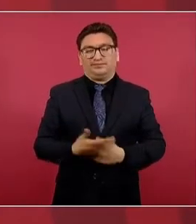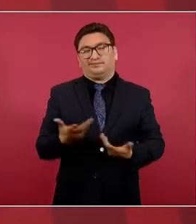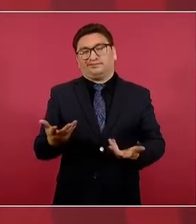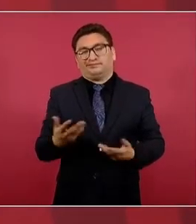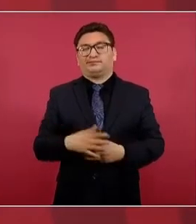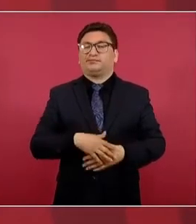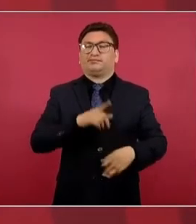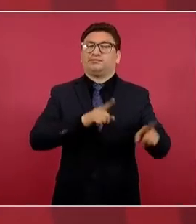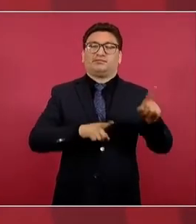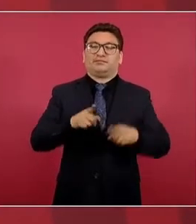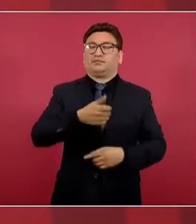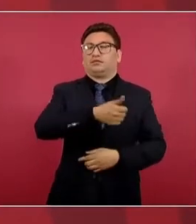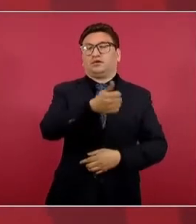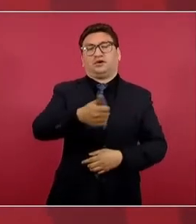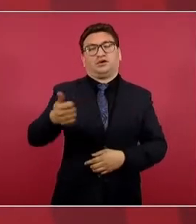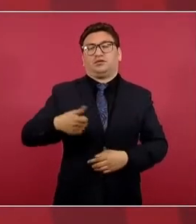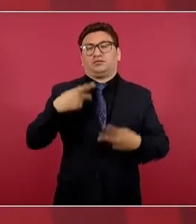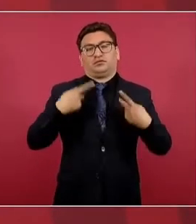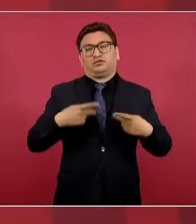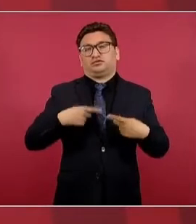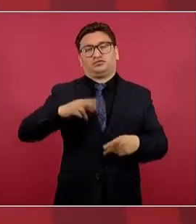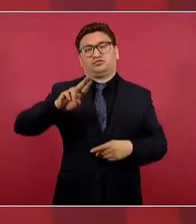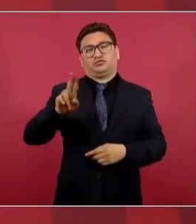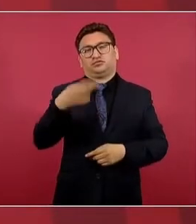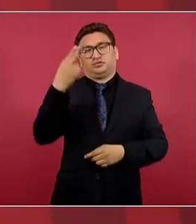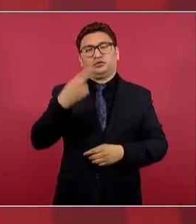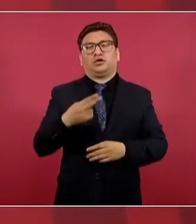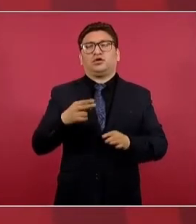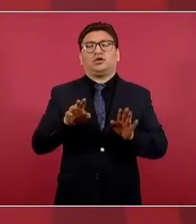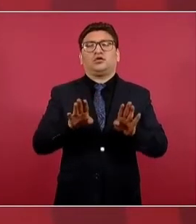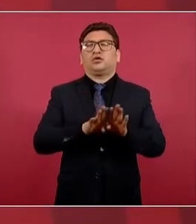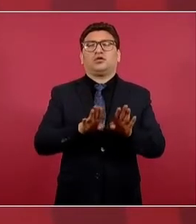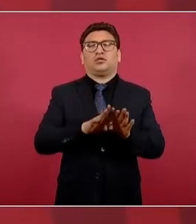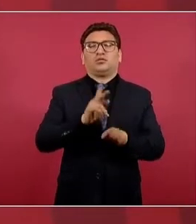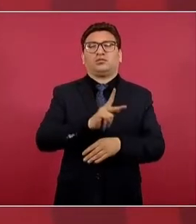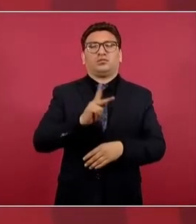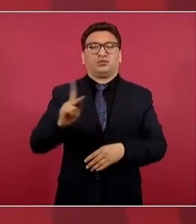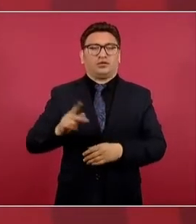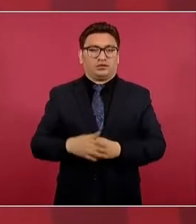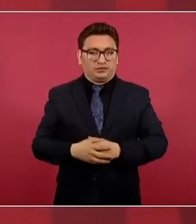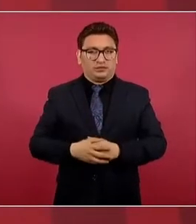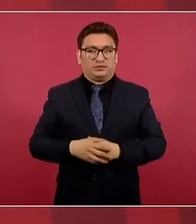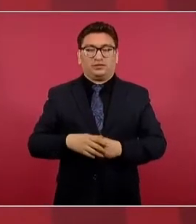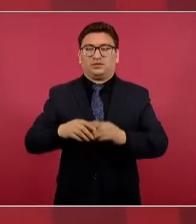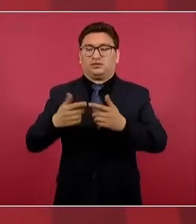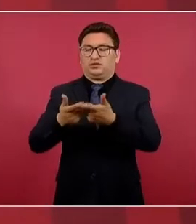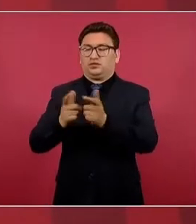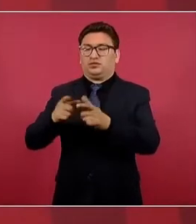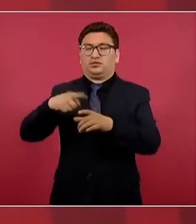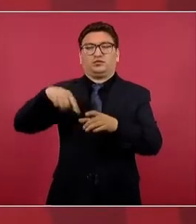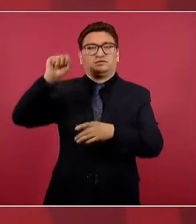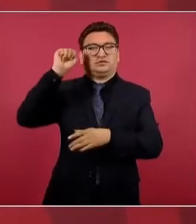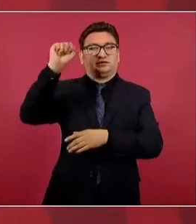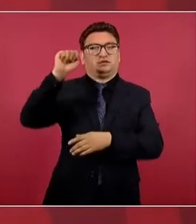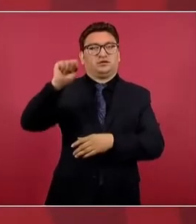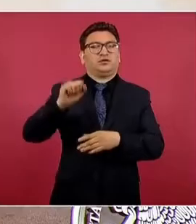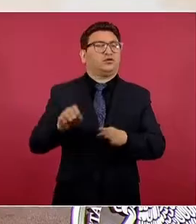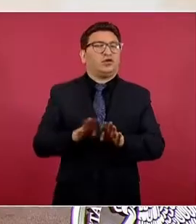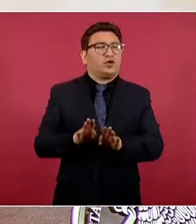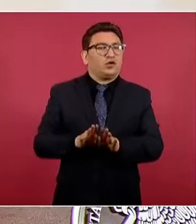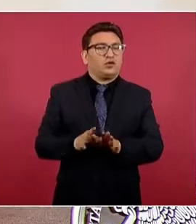universitarios. Es como la vida en los sindicatos, va a